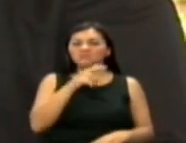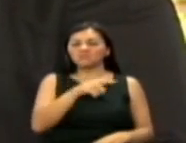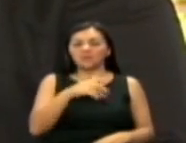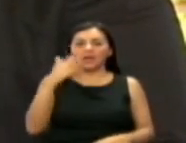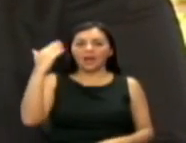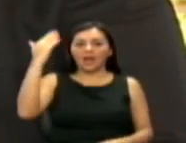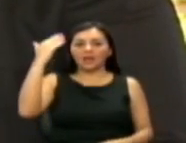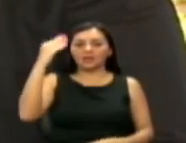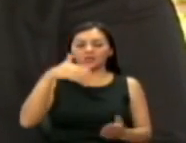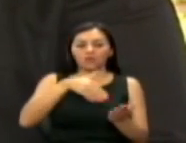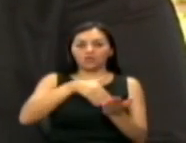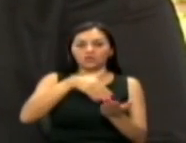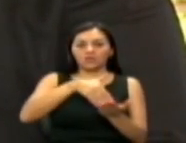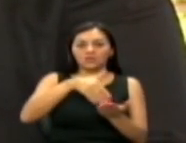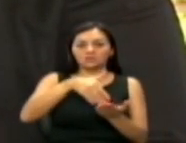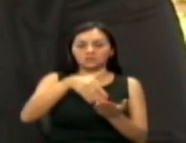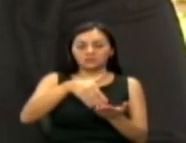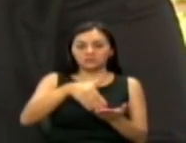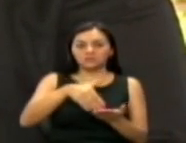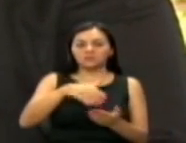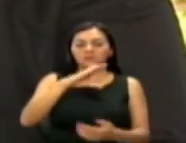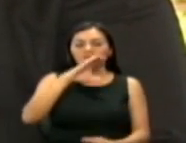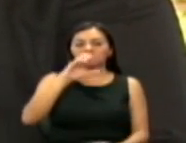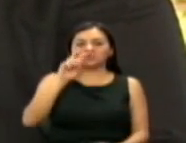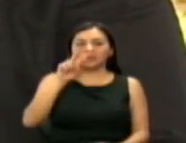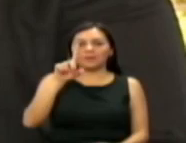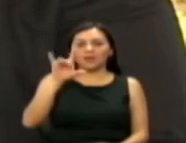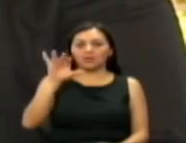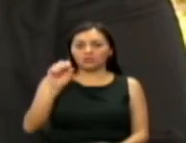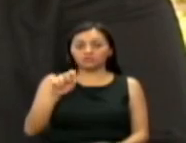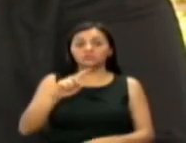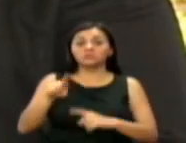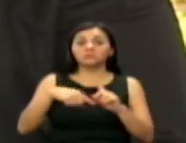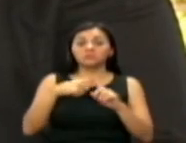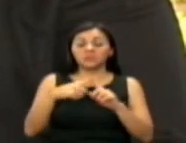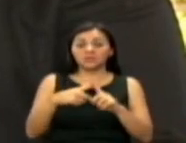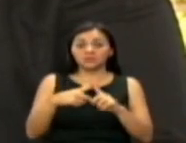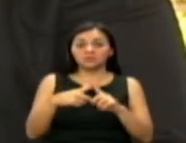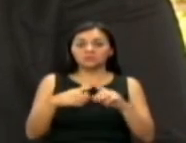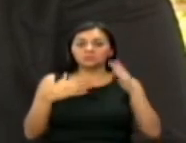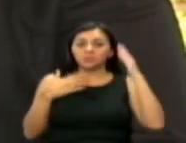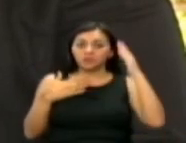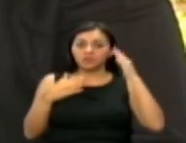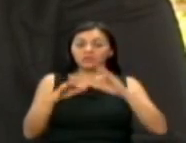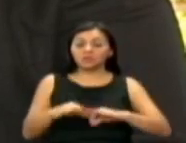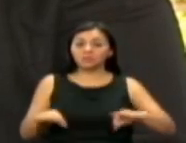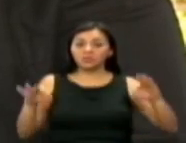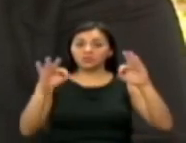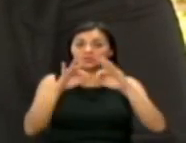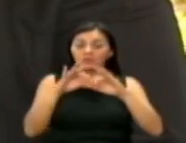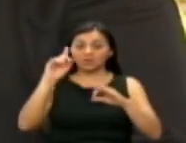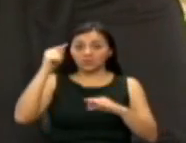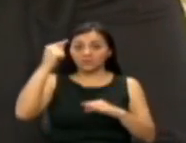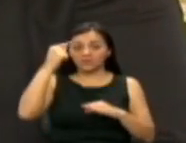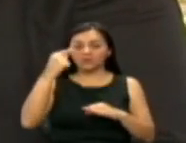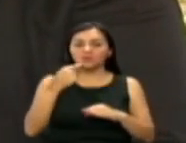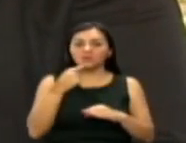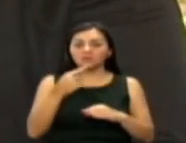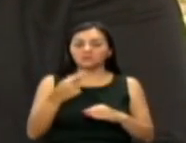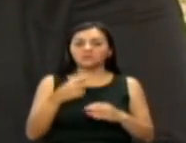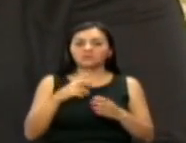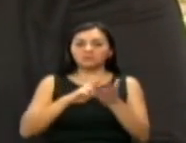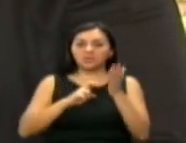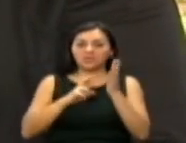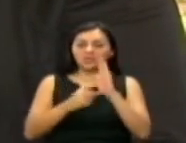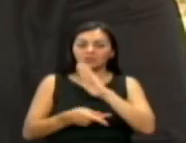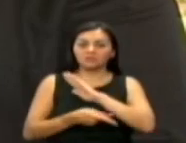alcalde de Cotacachi, Yomar Ceballos, y precisamente uno de los políticas, una de las políticas importantes que está impulsando el gobierno nacional es la explotación